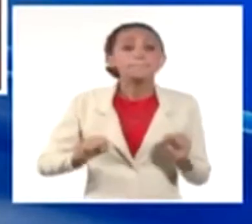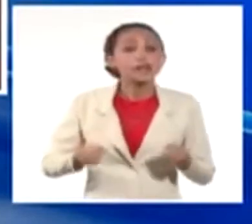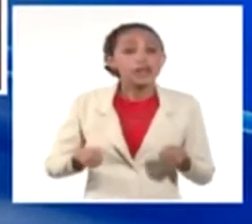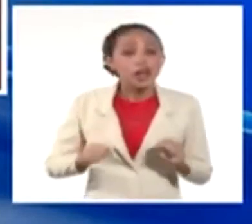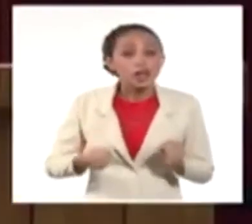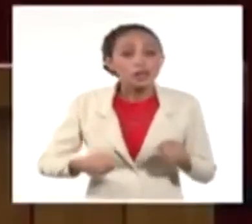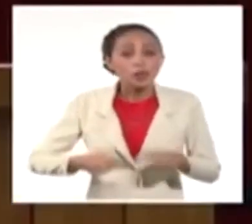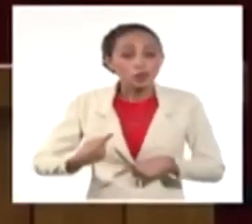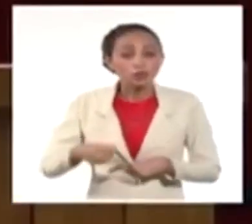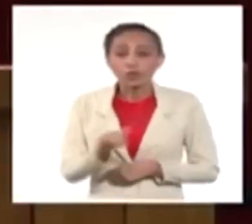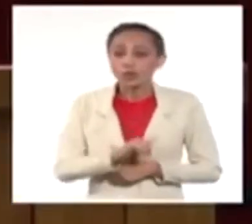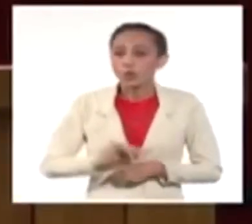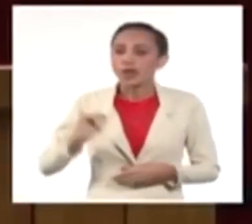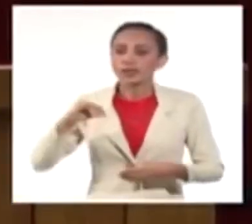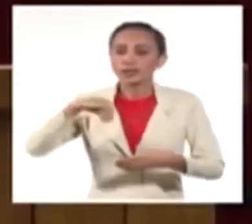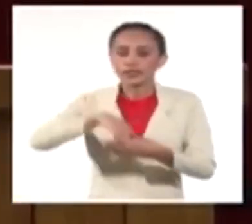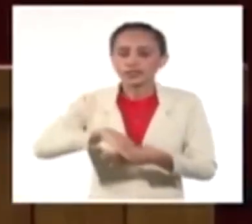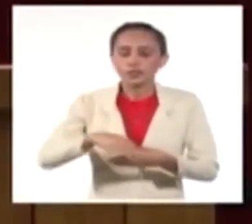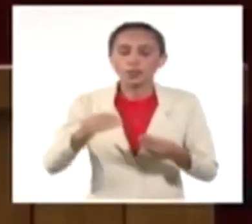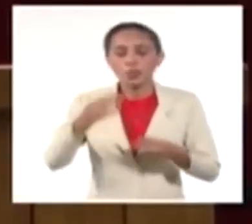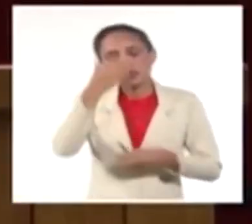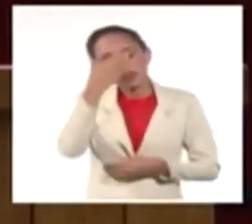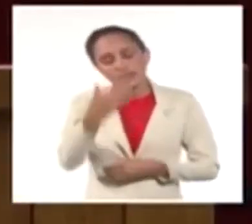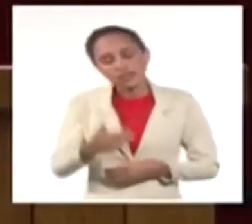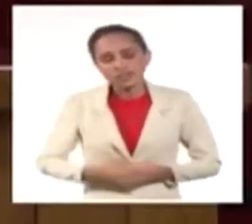la integración. Muchas gracias.